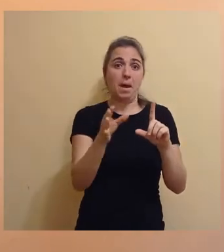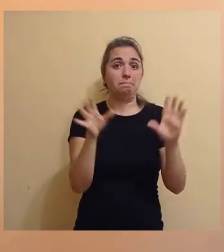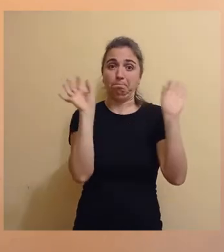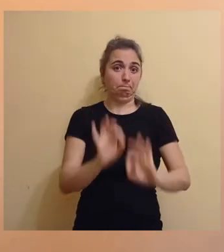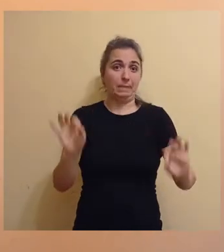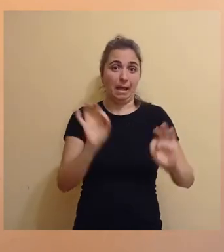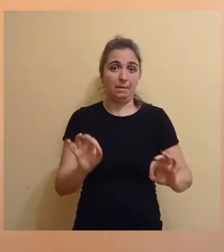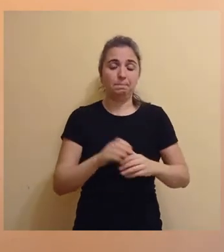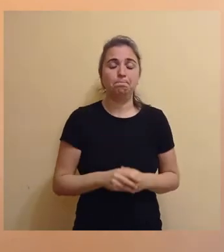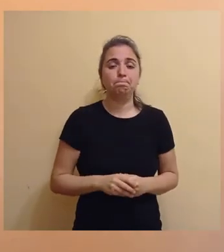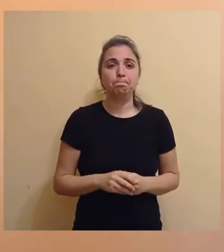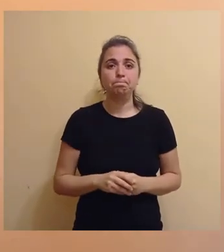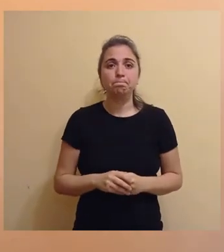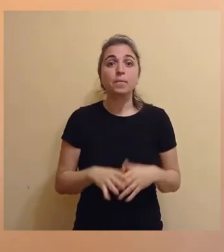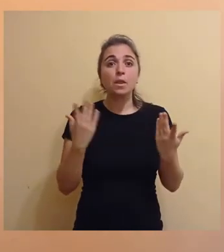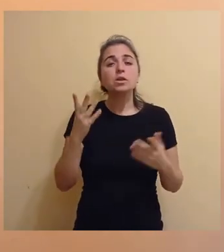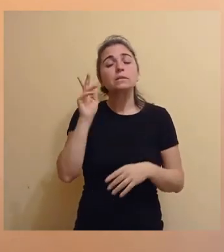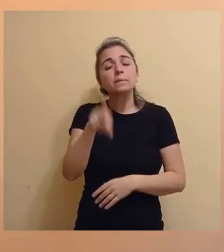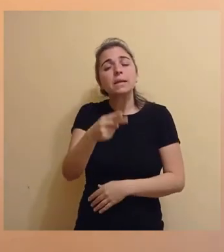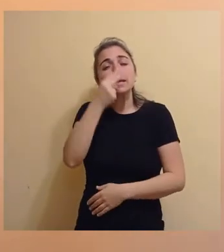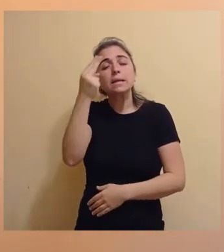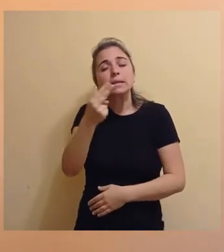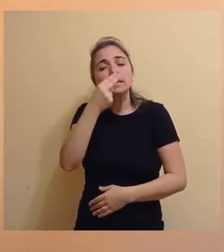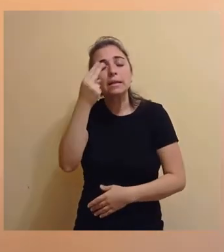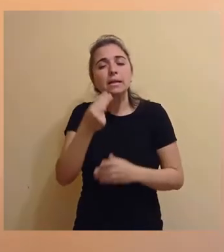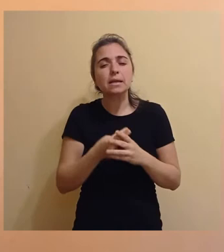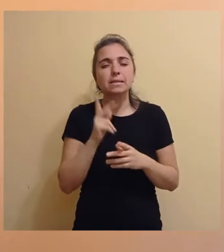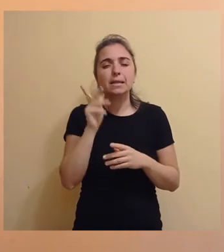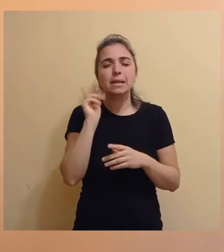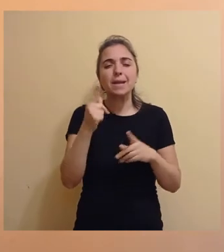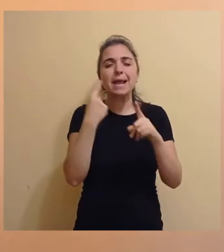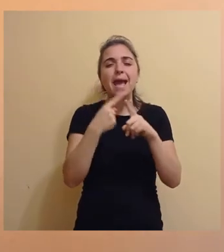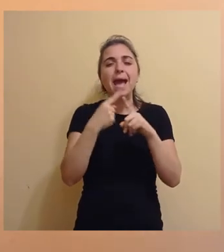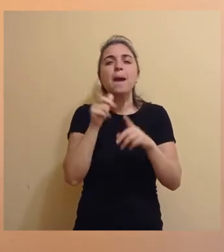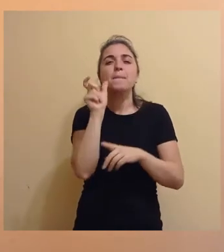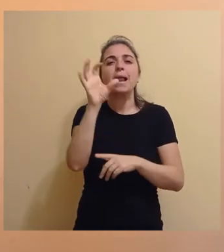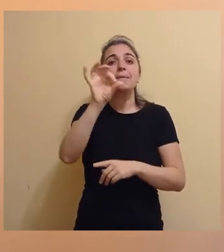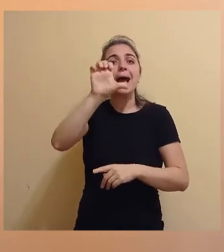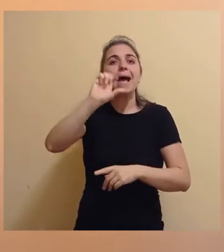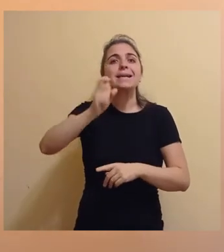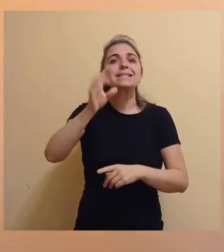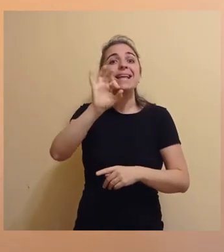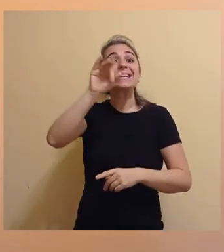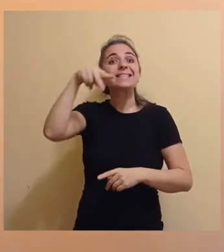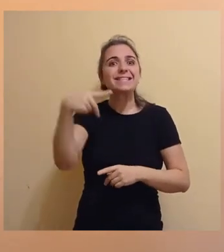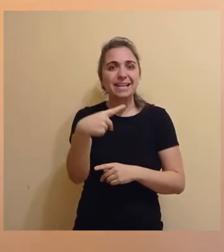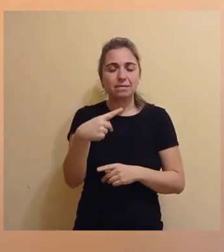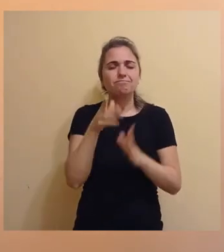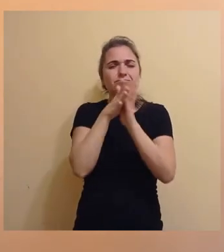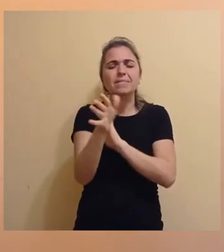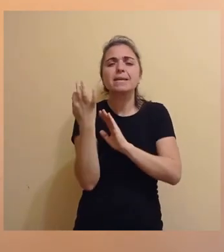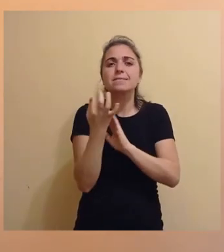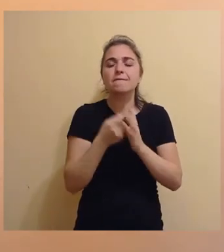contenido. Y por último, creo que es interesante mencionar el caso del sexting, ¿no?